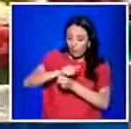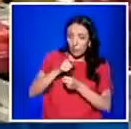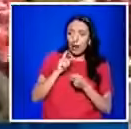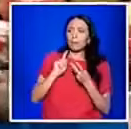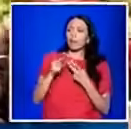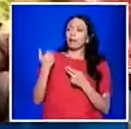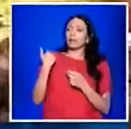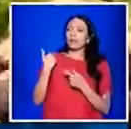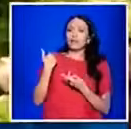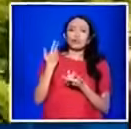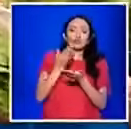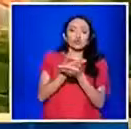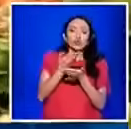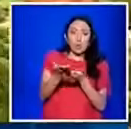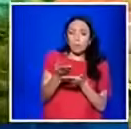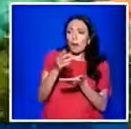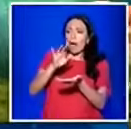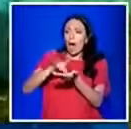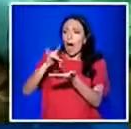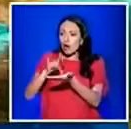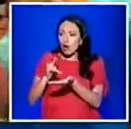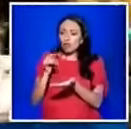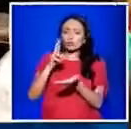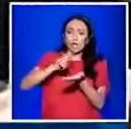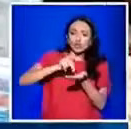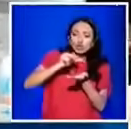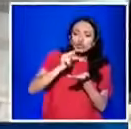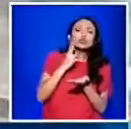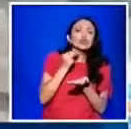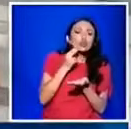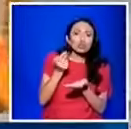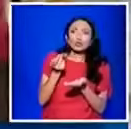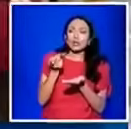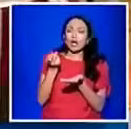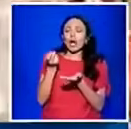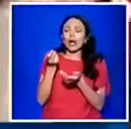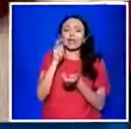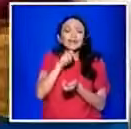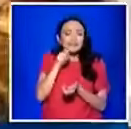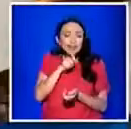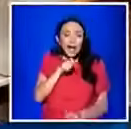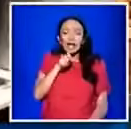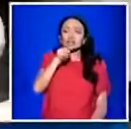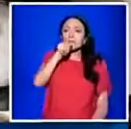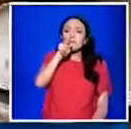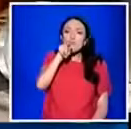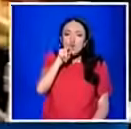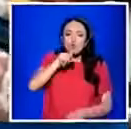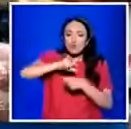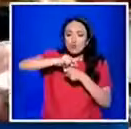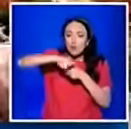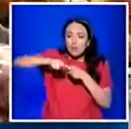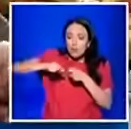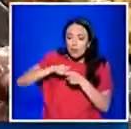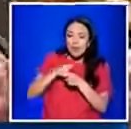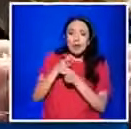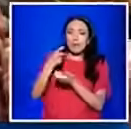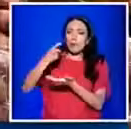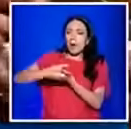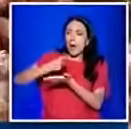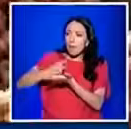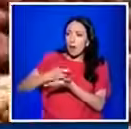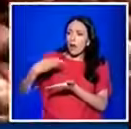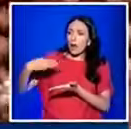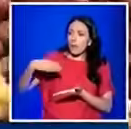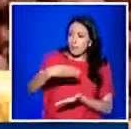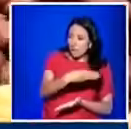Tenemos abarrotes, tenemos arroz, tenemos los granos. Tenemos también las carnes, los pollos, los mariscos en las tercenas y, ¿por qué